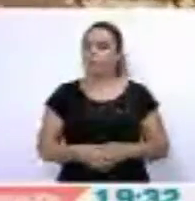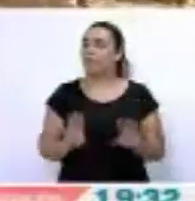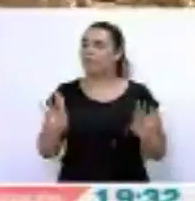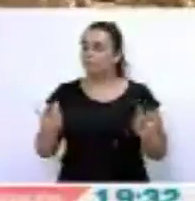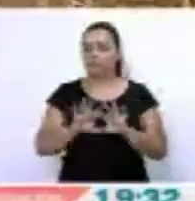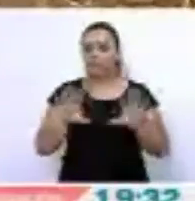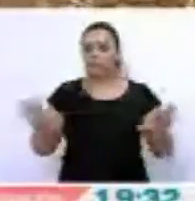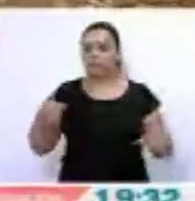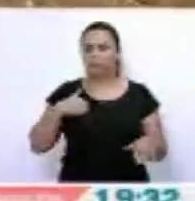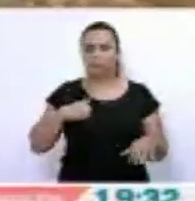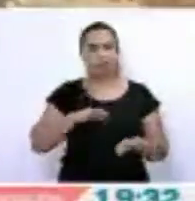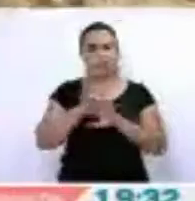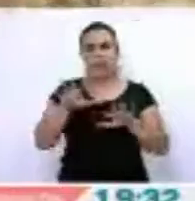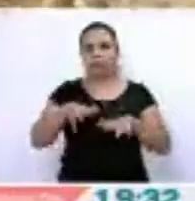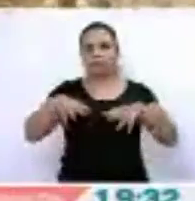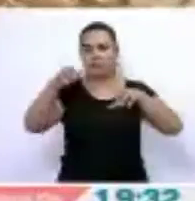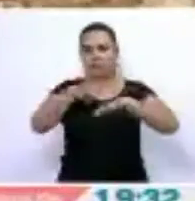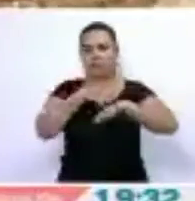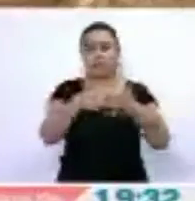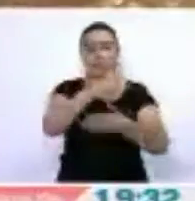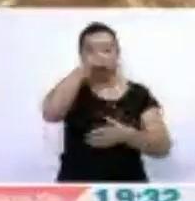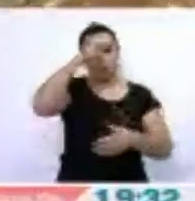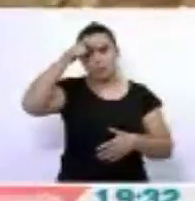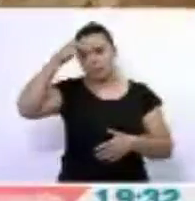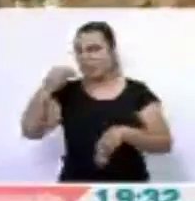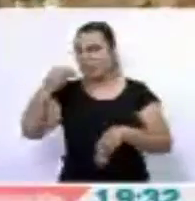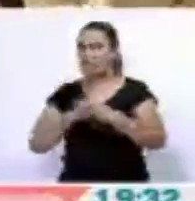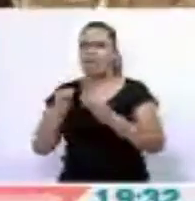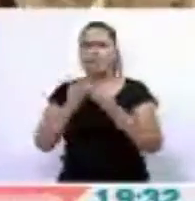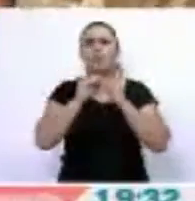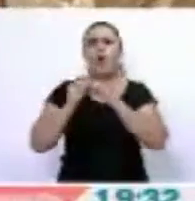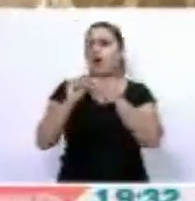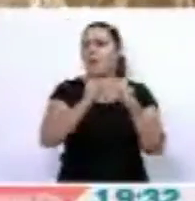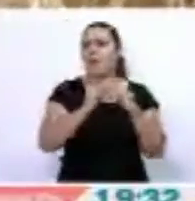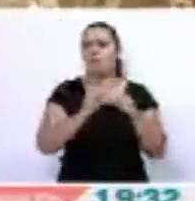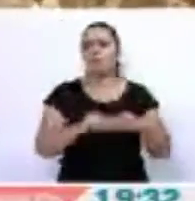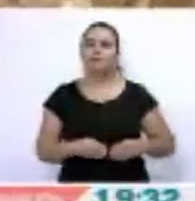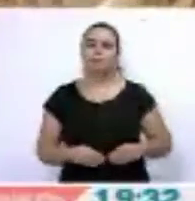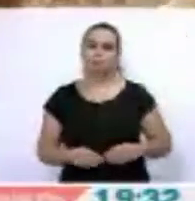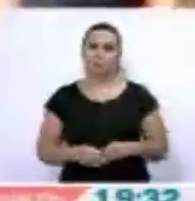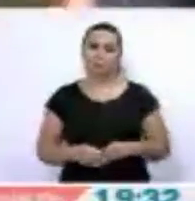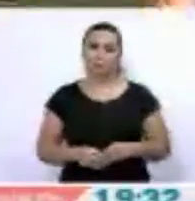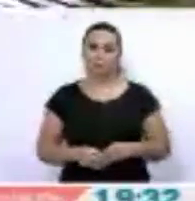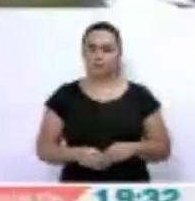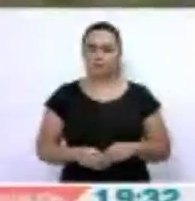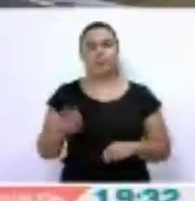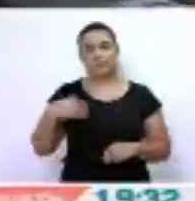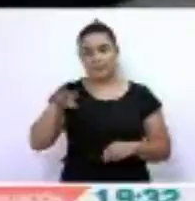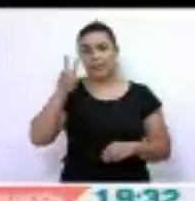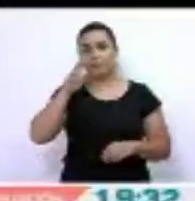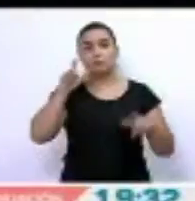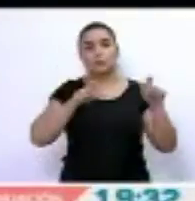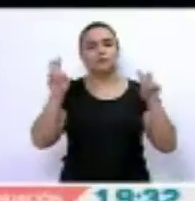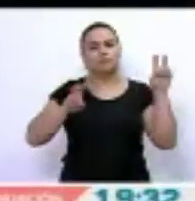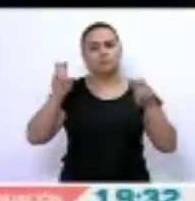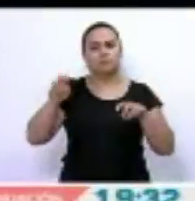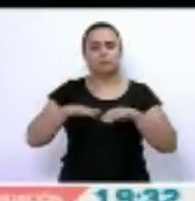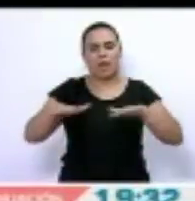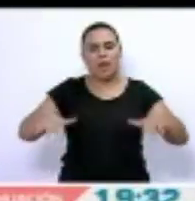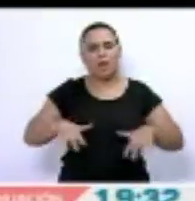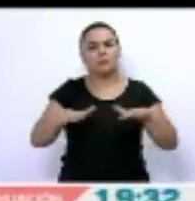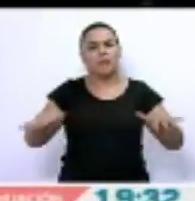que teníamos claro en Serra de Gata, que todos los municipios íbamos a actuar de una forma unánime. Vemos que, eso sí, ha venido gente a bañarse,